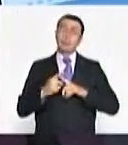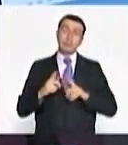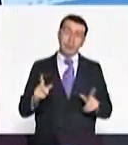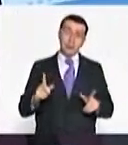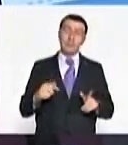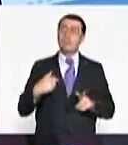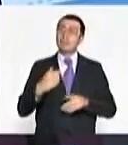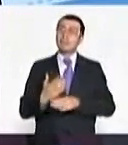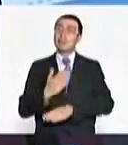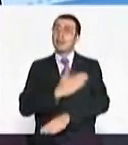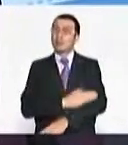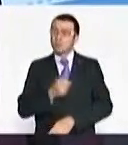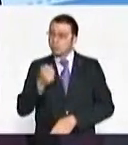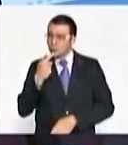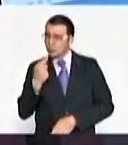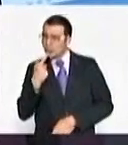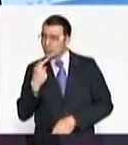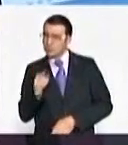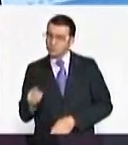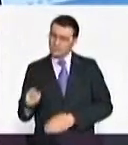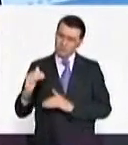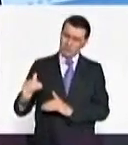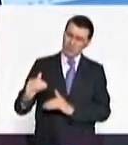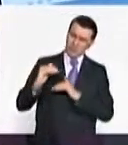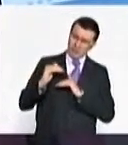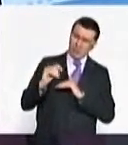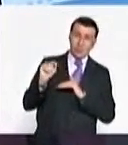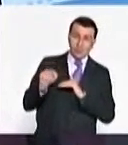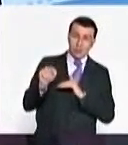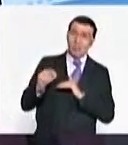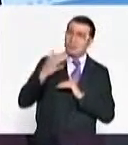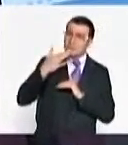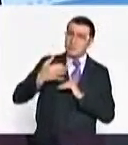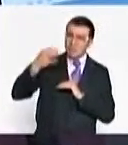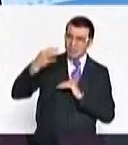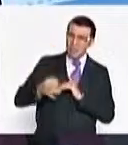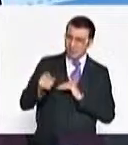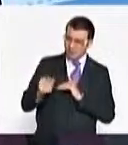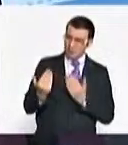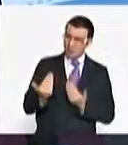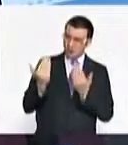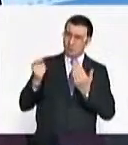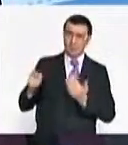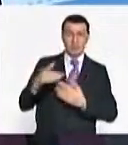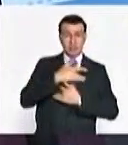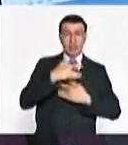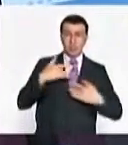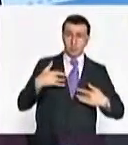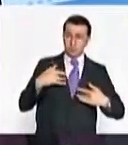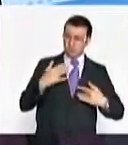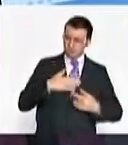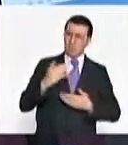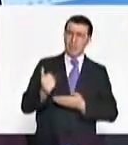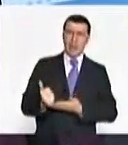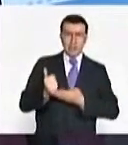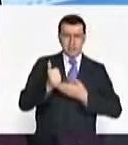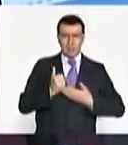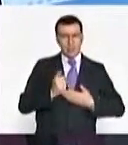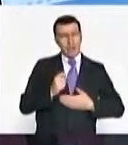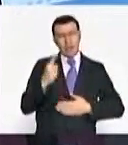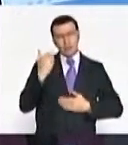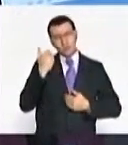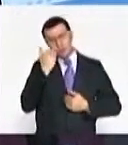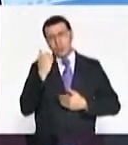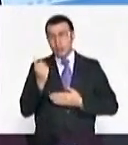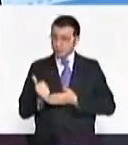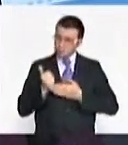preguntarse exactamente es si eso que te están regalando, si eso que estás tomando de verdad sirve para tu salud si te va a ayudar a mejorar una patología que tienes